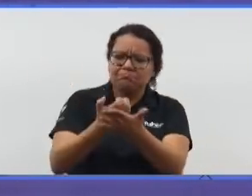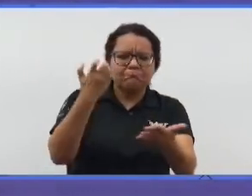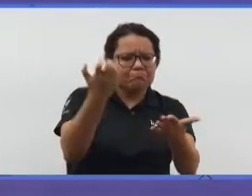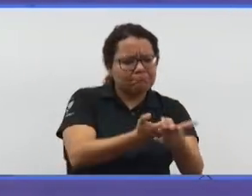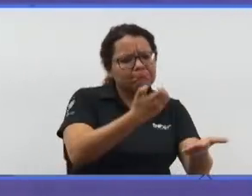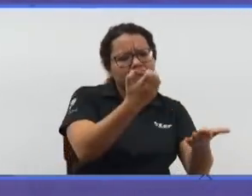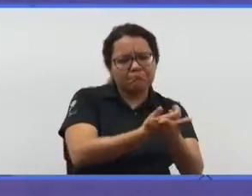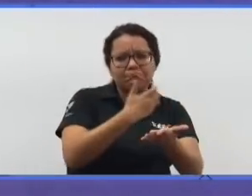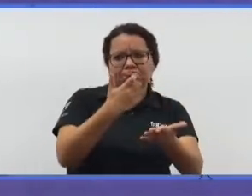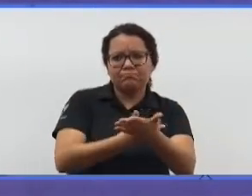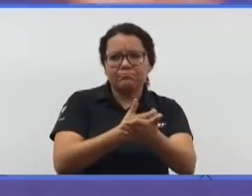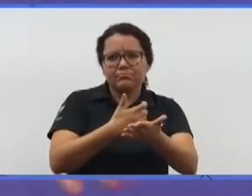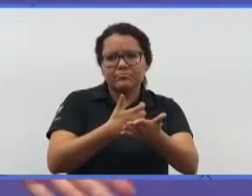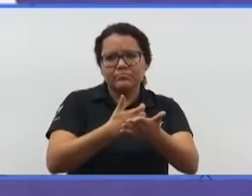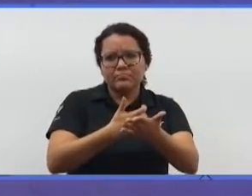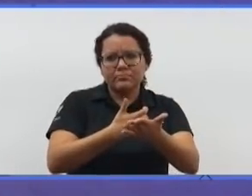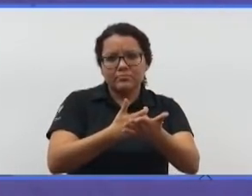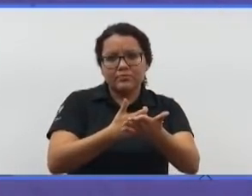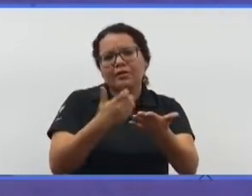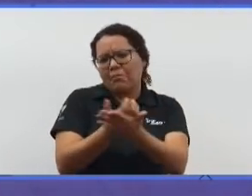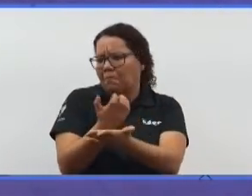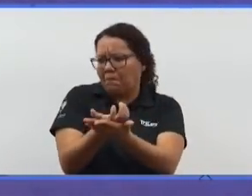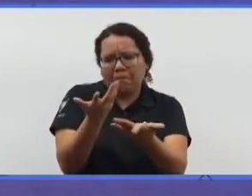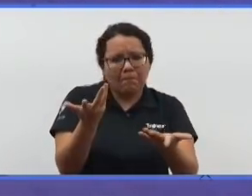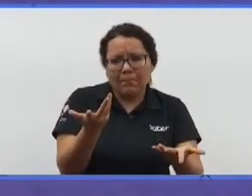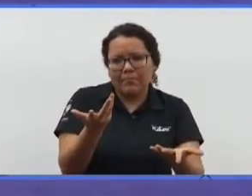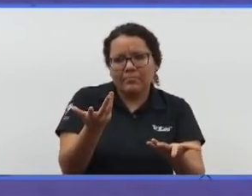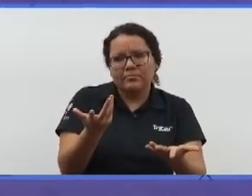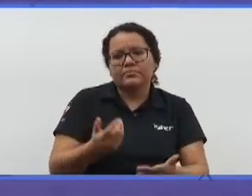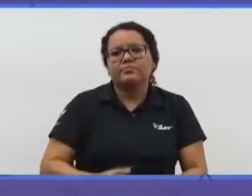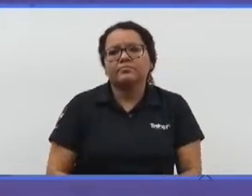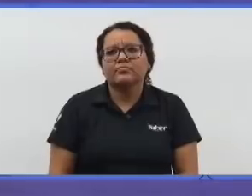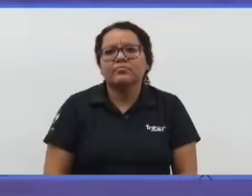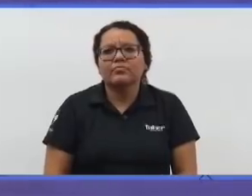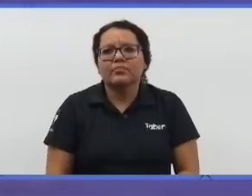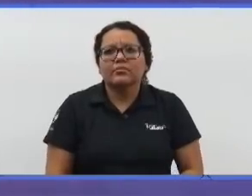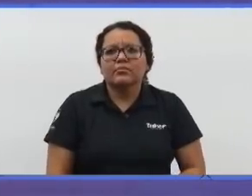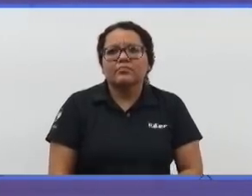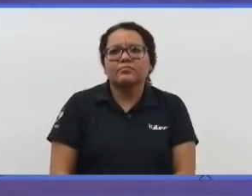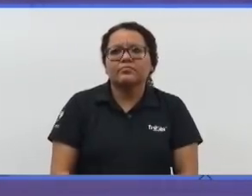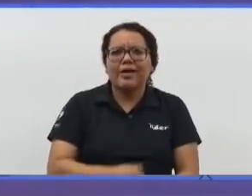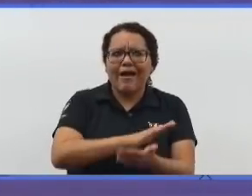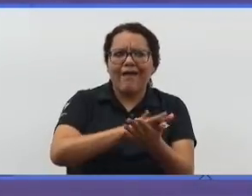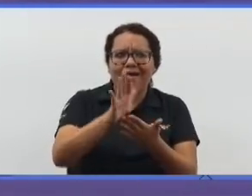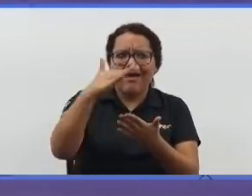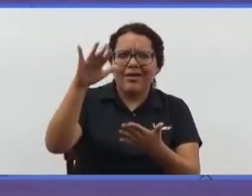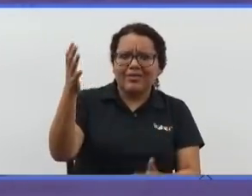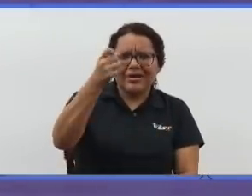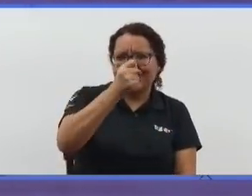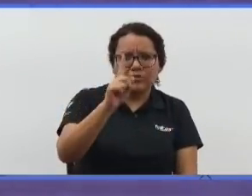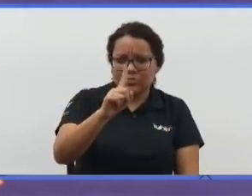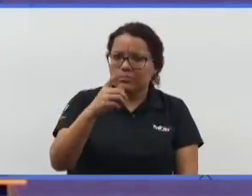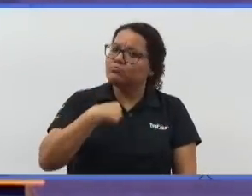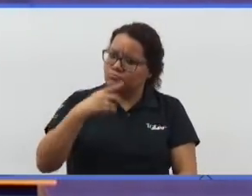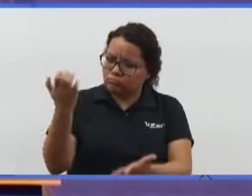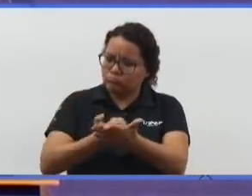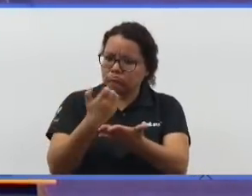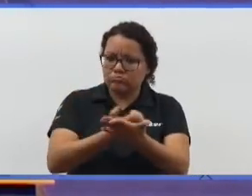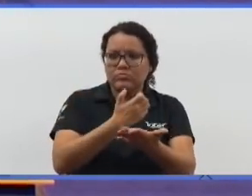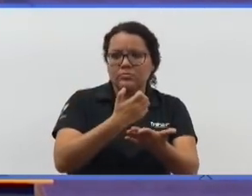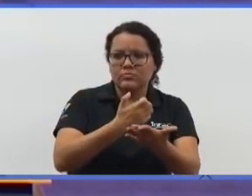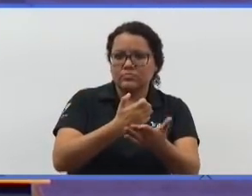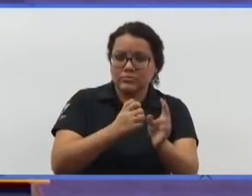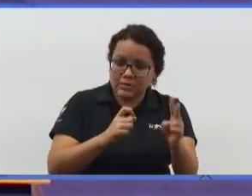ganó al más ganó al más es evangelizó porque ganó al más es como las ganas y las convence pecadores espíritu santo la